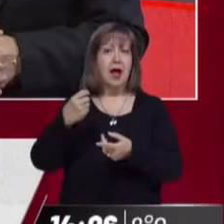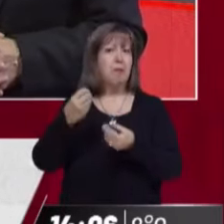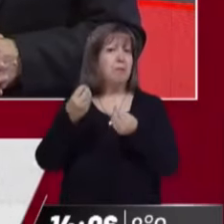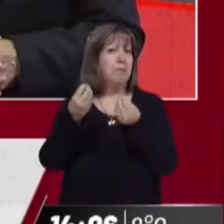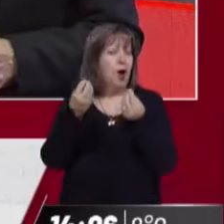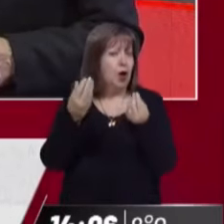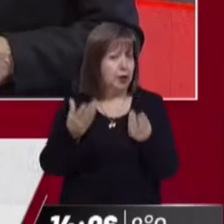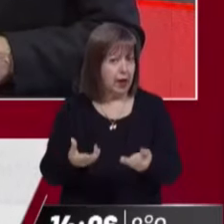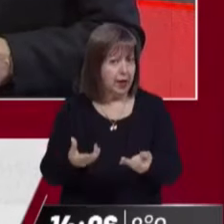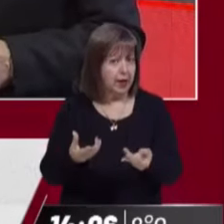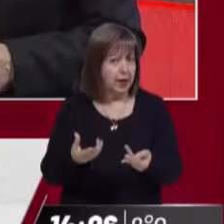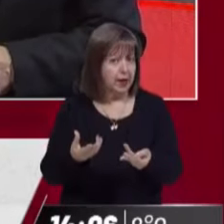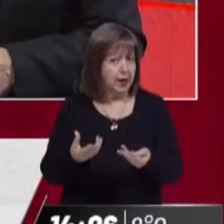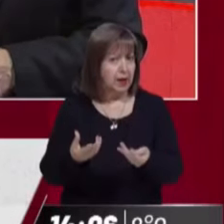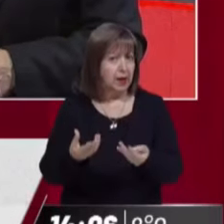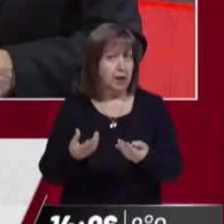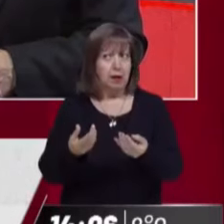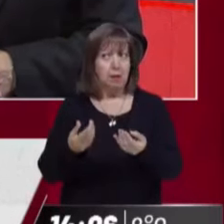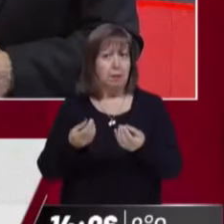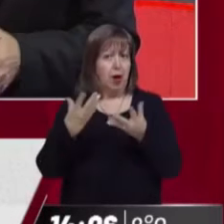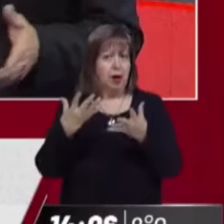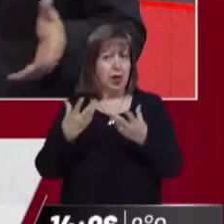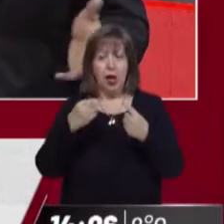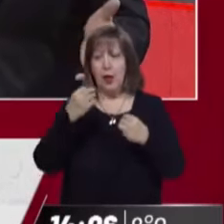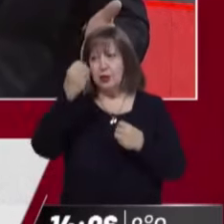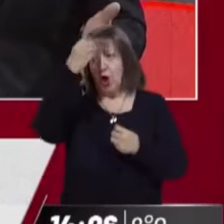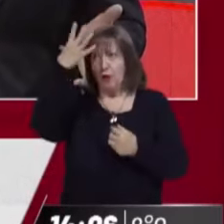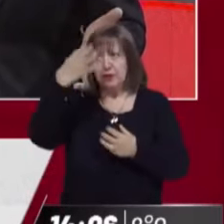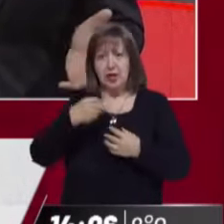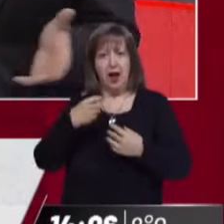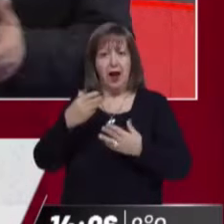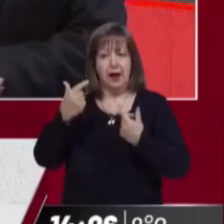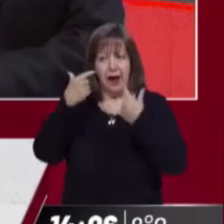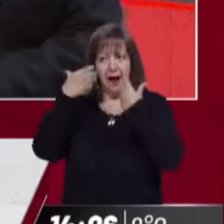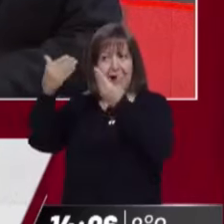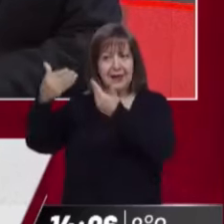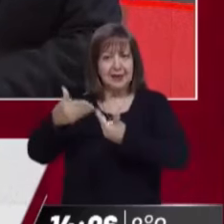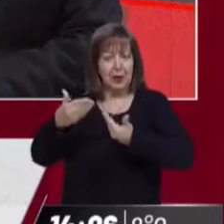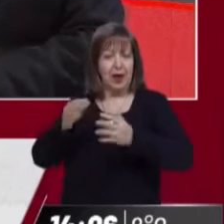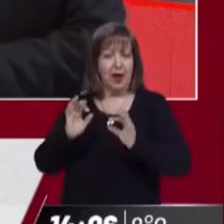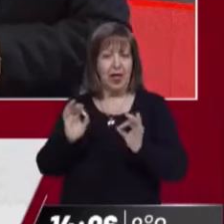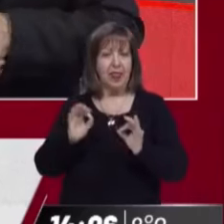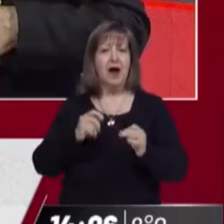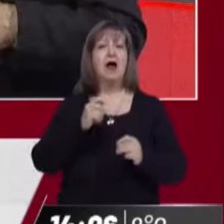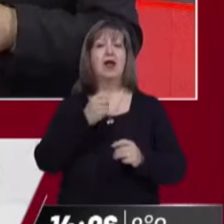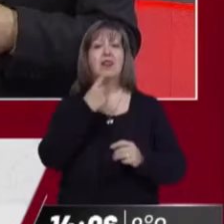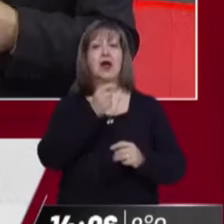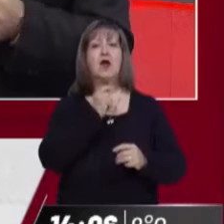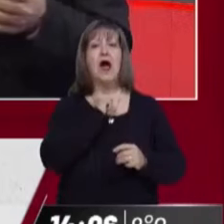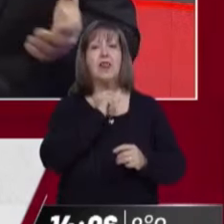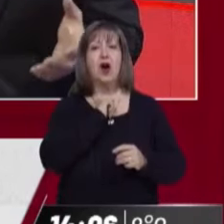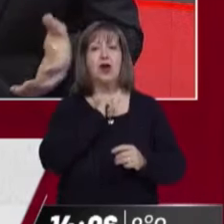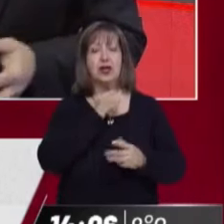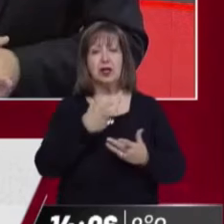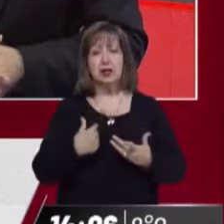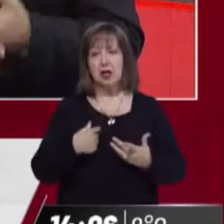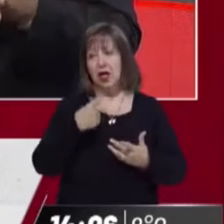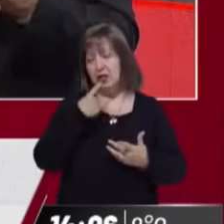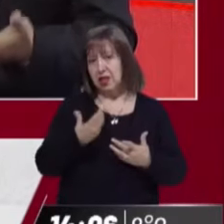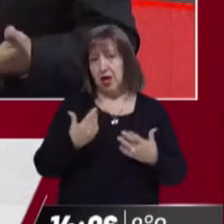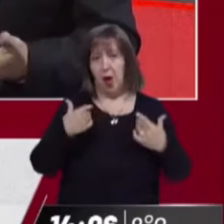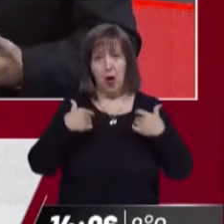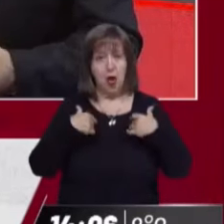deja mucha tela para cortar y exacto, mucha polémica también. Pero por otro lado, ¿qué dice el vocero? Bueno, no somos kirchneristas,